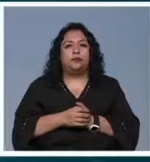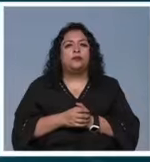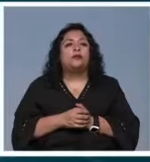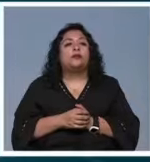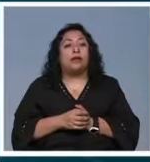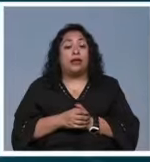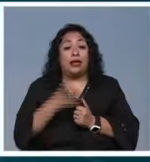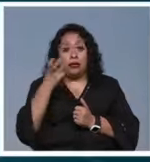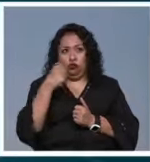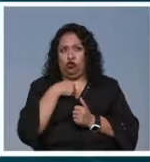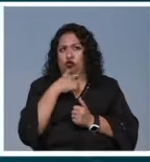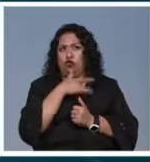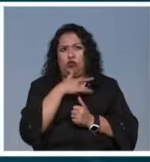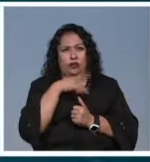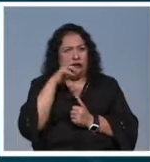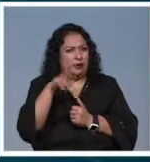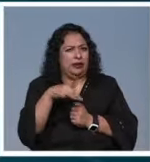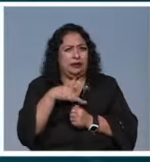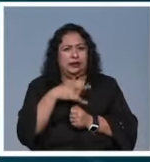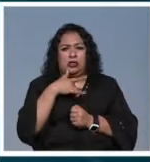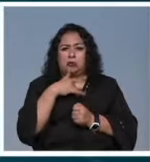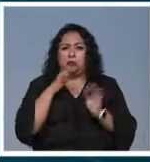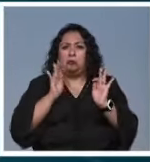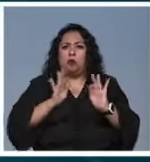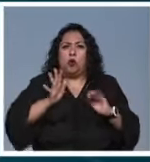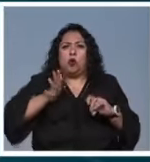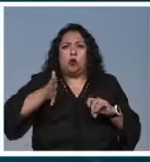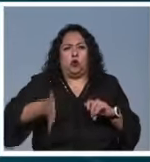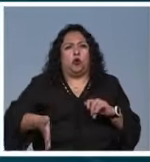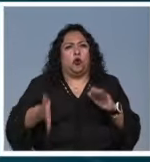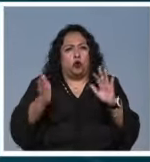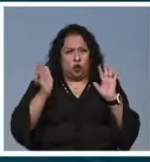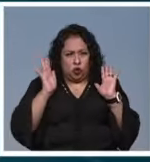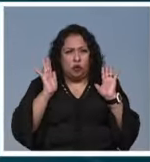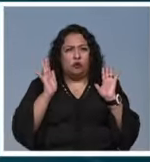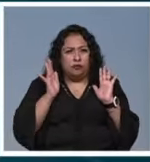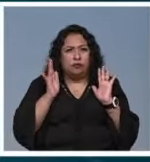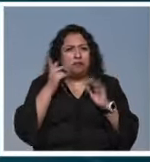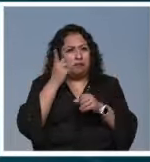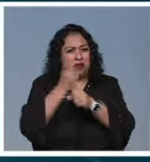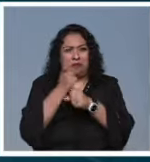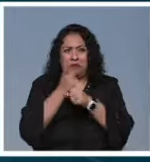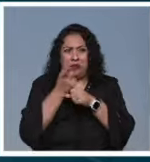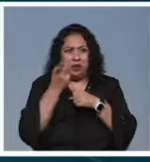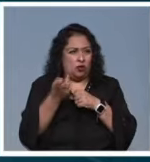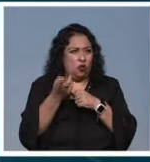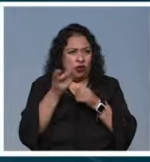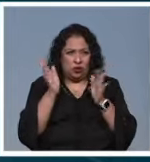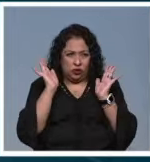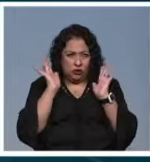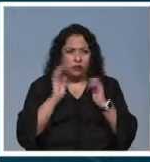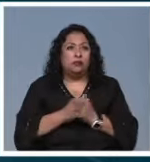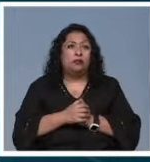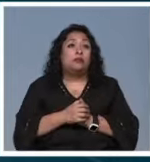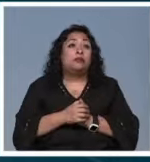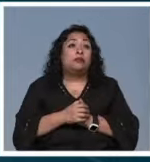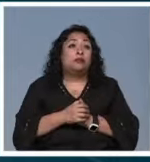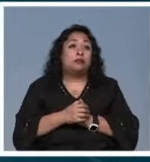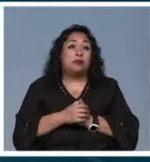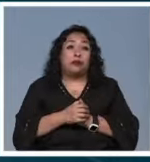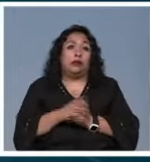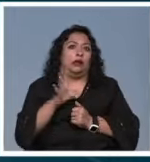Todo esto lo hago de corazón, la verdad me siento muy a gusto, muy orgulloso. Es lo primero. Y pues más